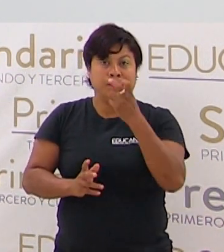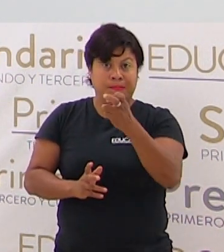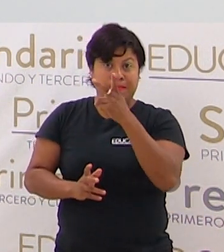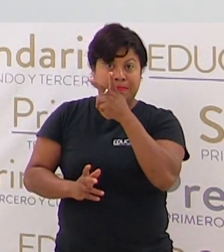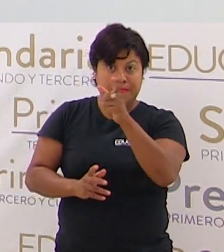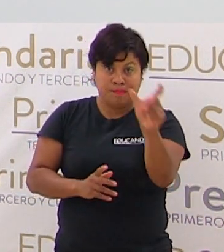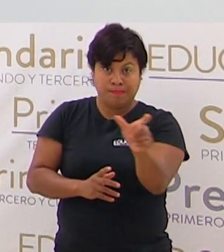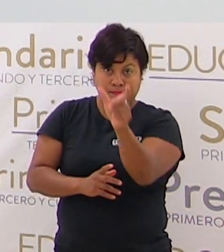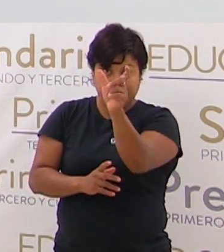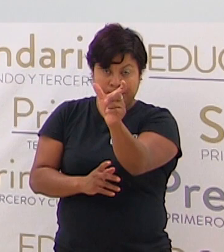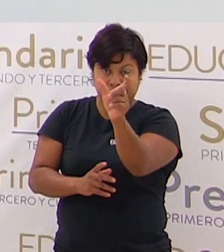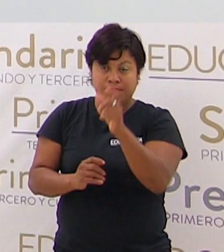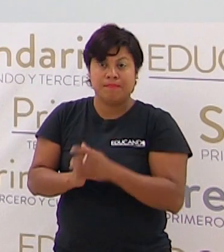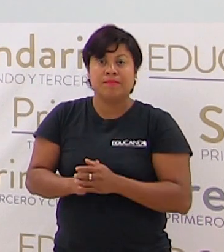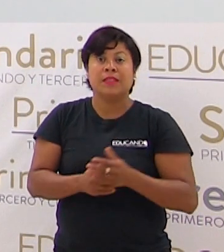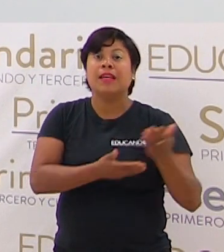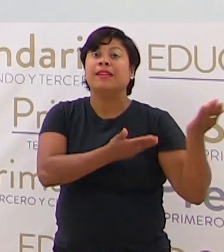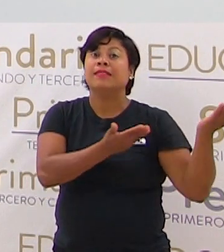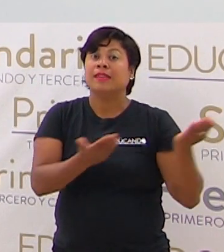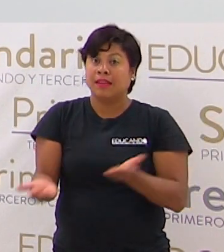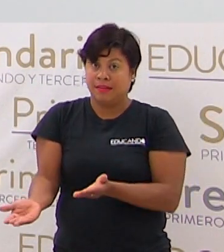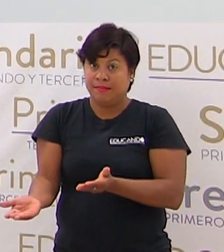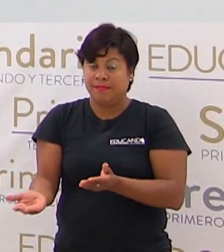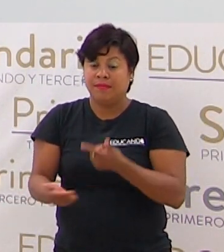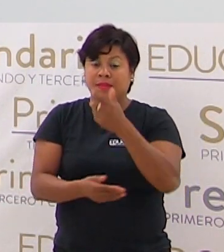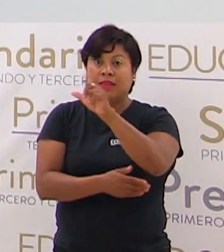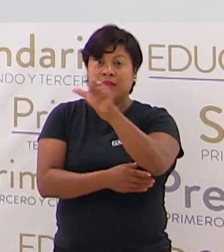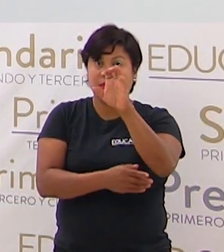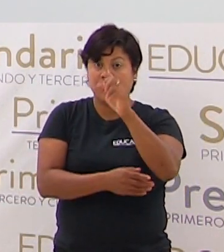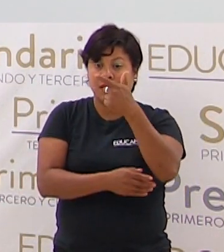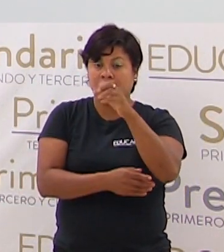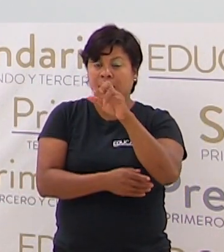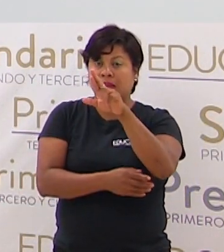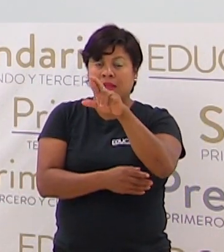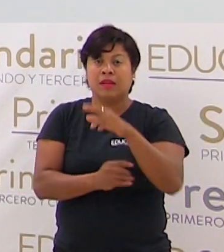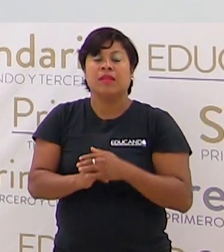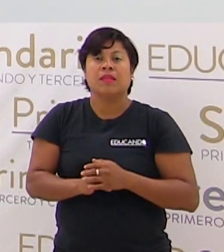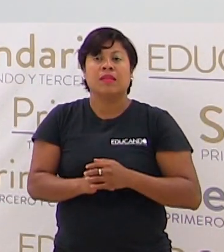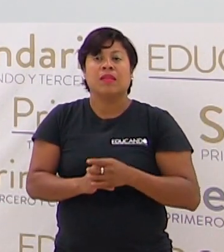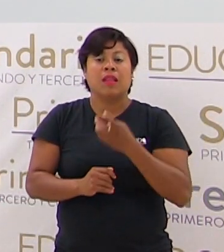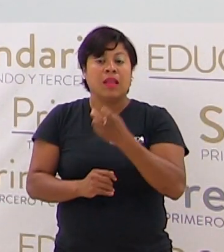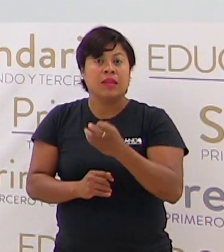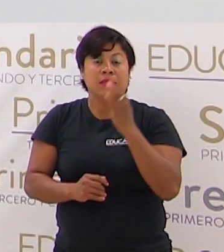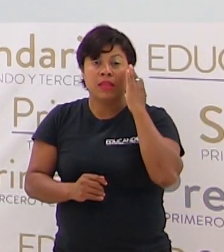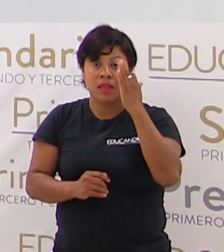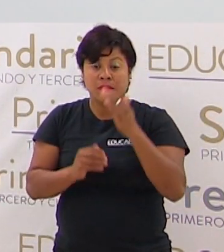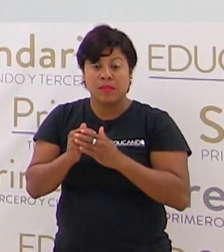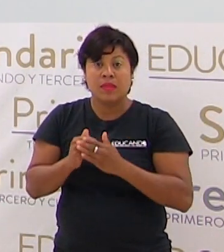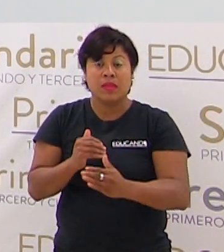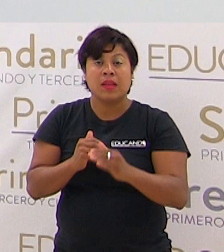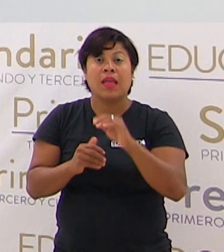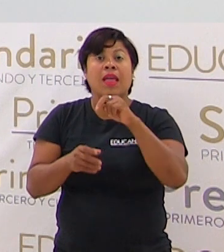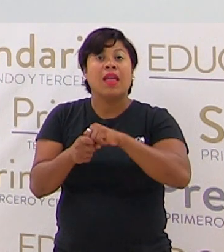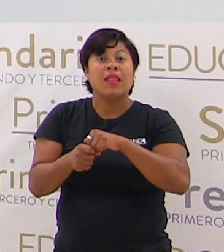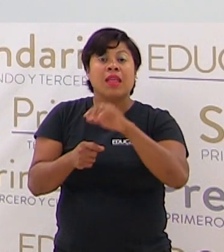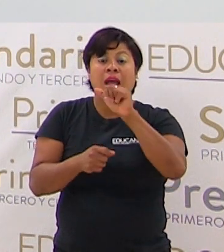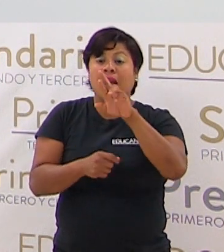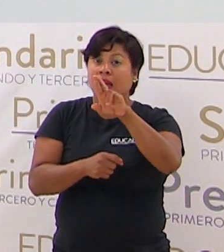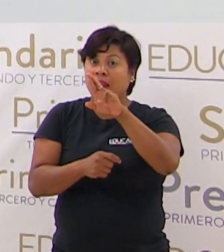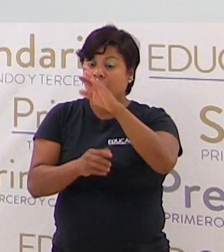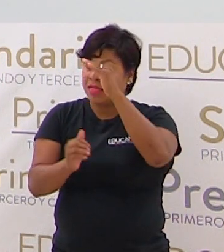esta palabra, llegar, estamos hablando que su infinitivo termina en